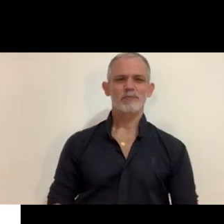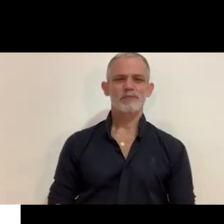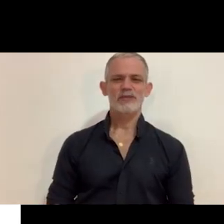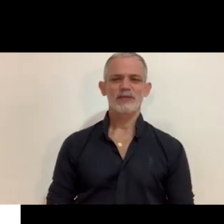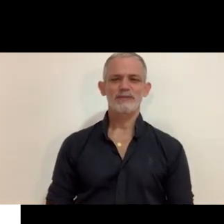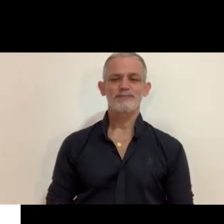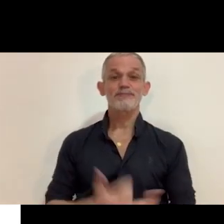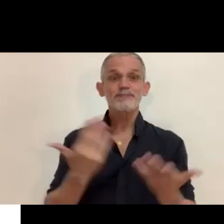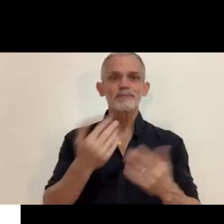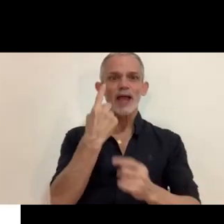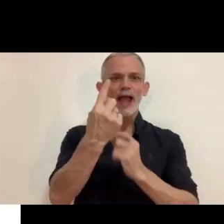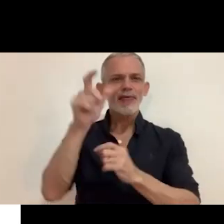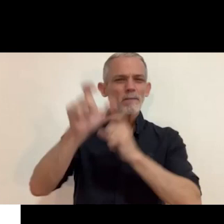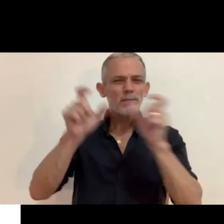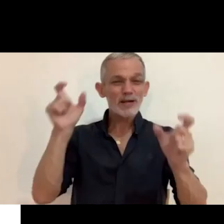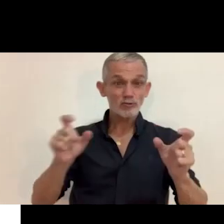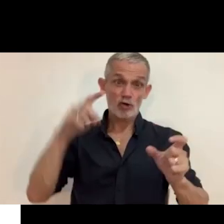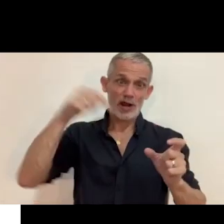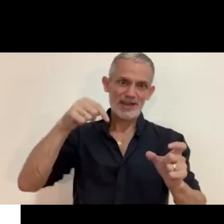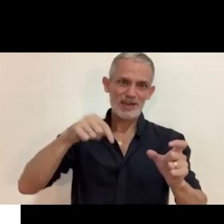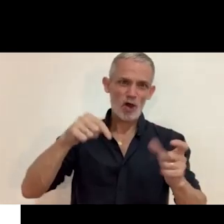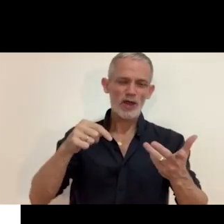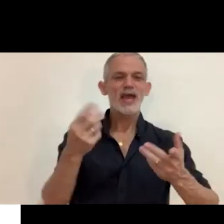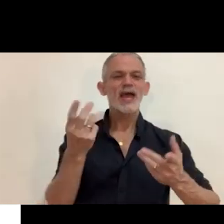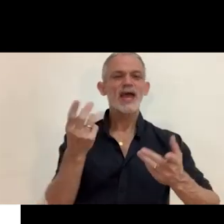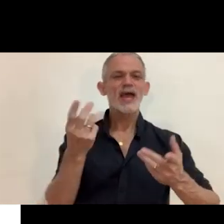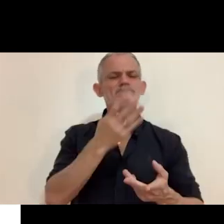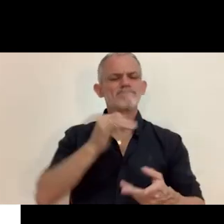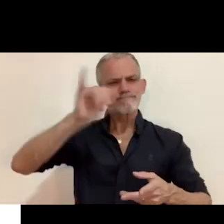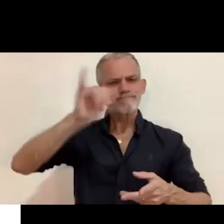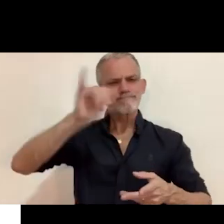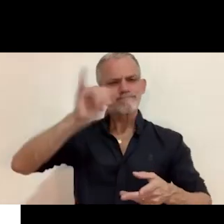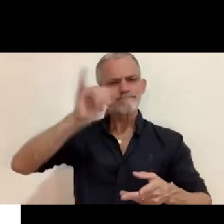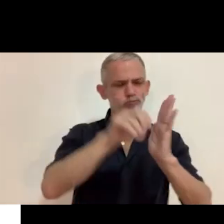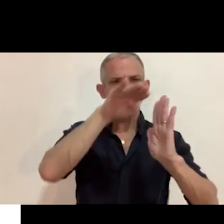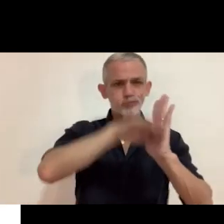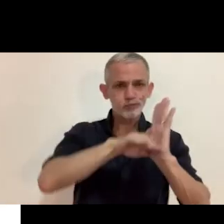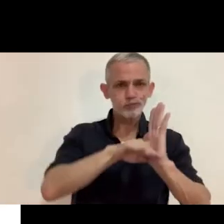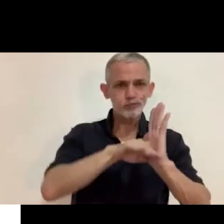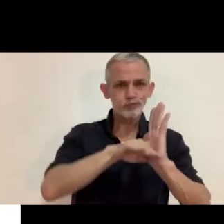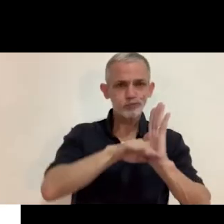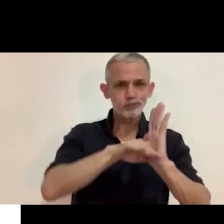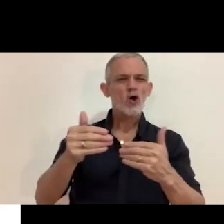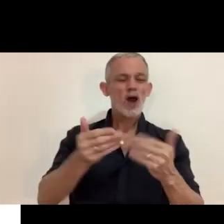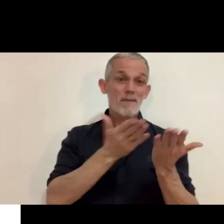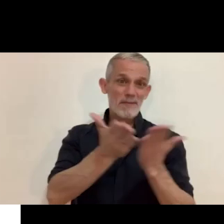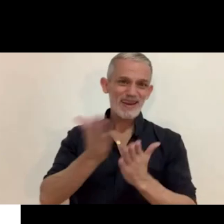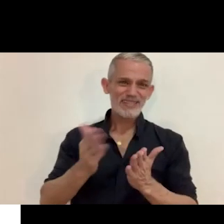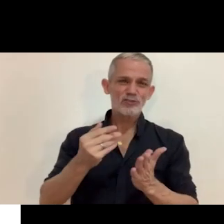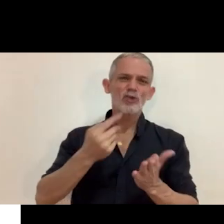Cada sujeto que hoy exteriorice acogiéndose a esta prórroga de los beneficios